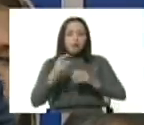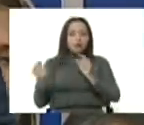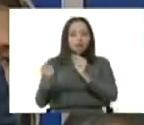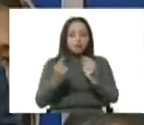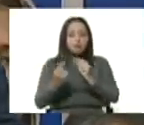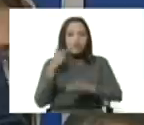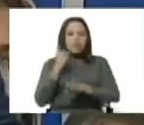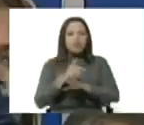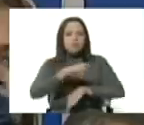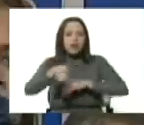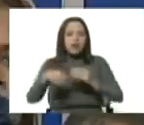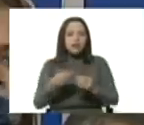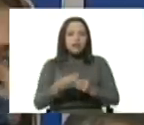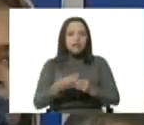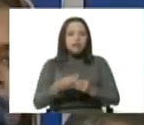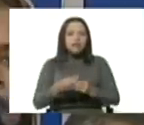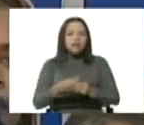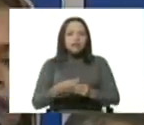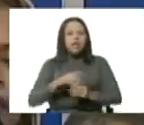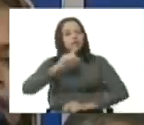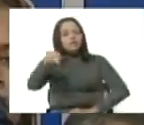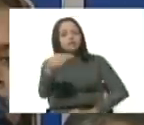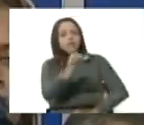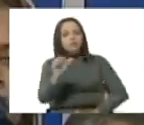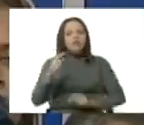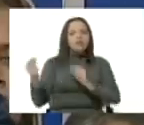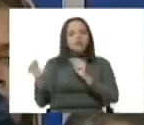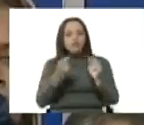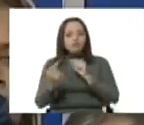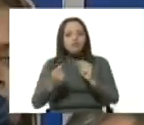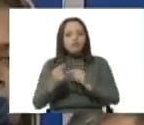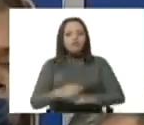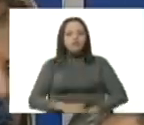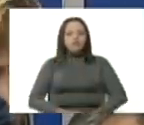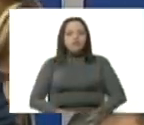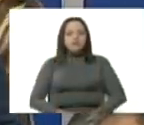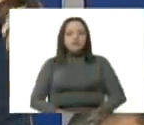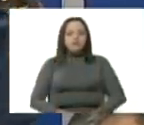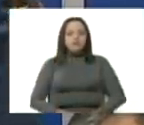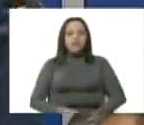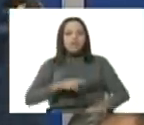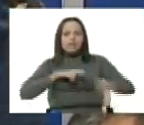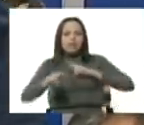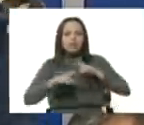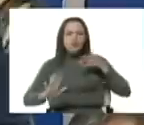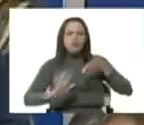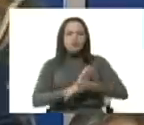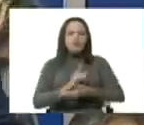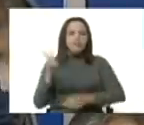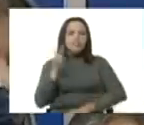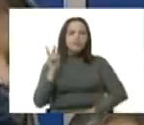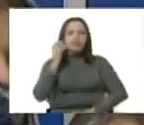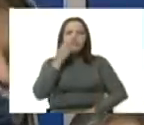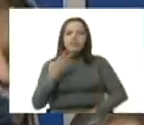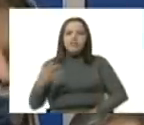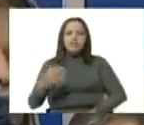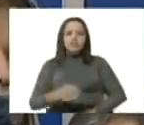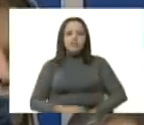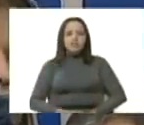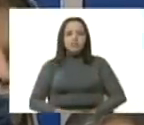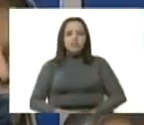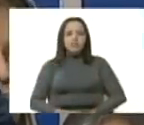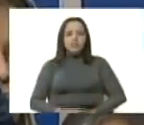nosotros deberíamos en las próximas semanas de discusión también relacionarlo con lo que es Venezuela Bella, que es una